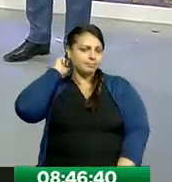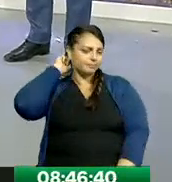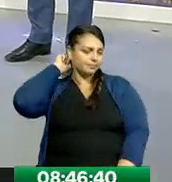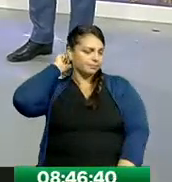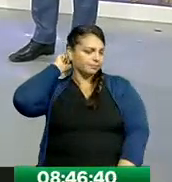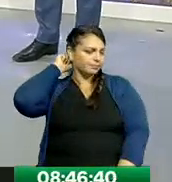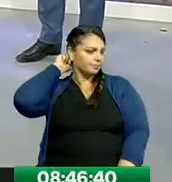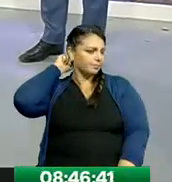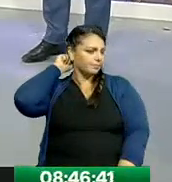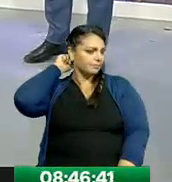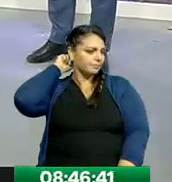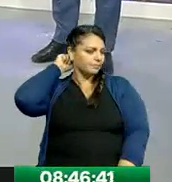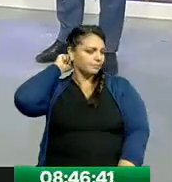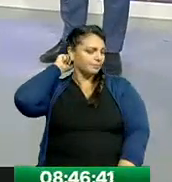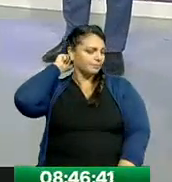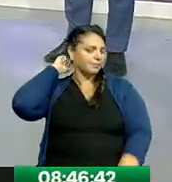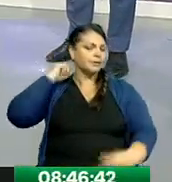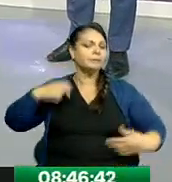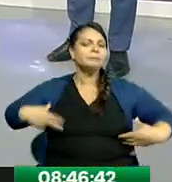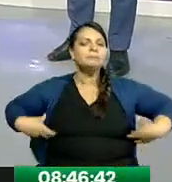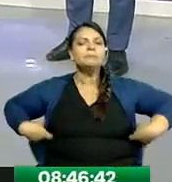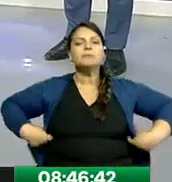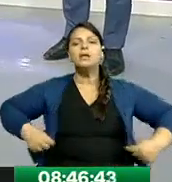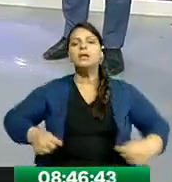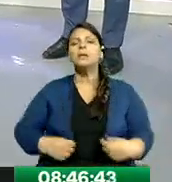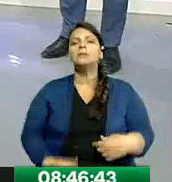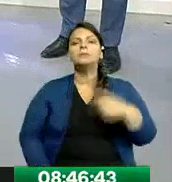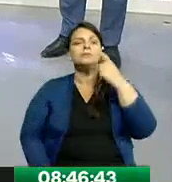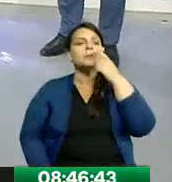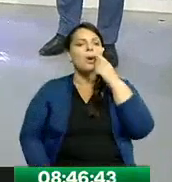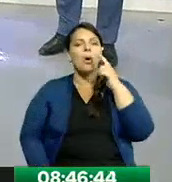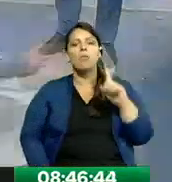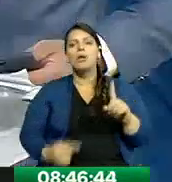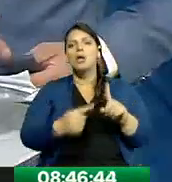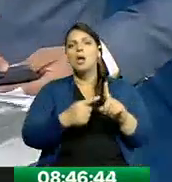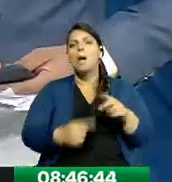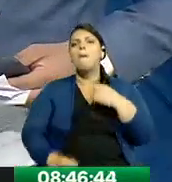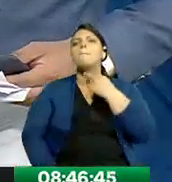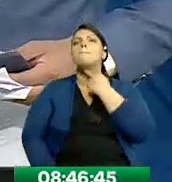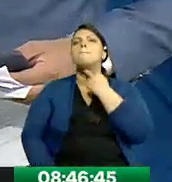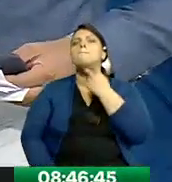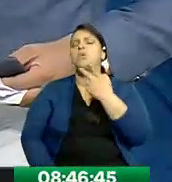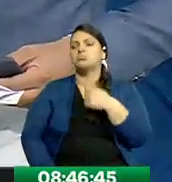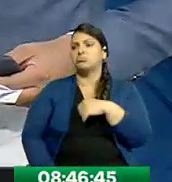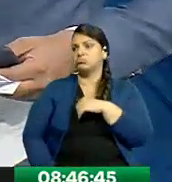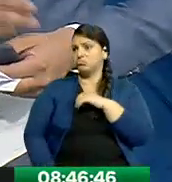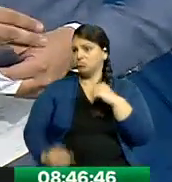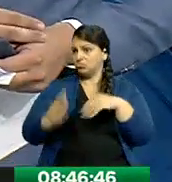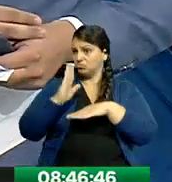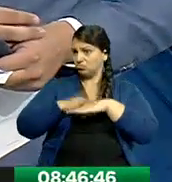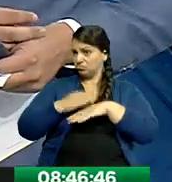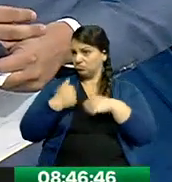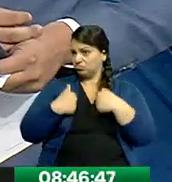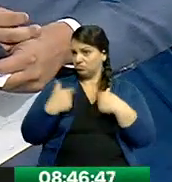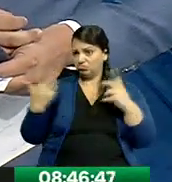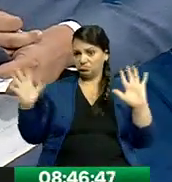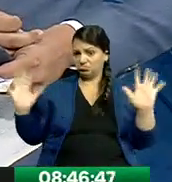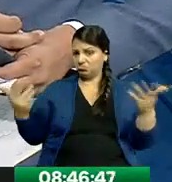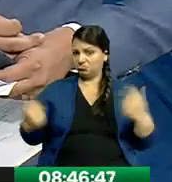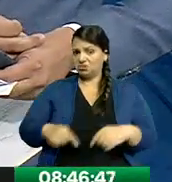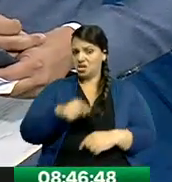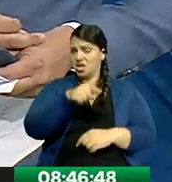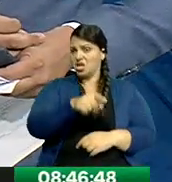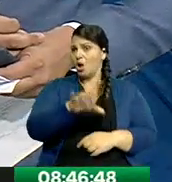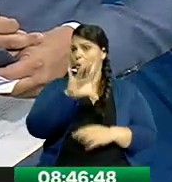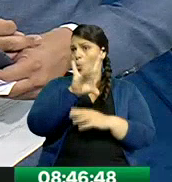Ah, mira qué respuesta, ¿no? Fácil, matemos al perro y listo, y librémonos de la responsabilidad. Pues no, hay sanciones, ya lo dijo el juez de las garantías también,